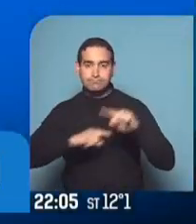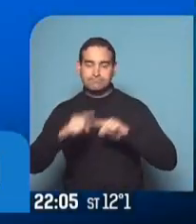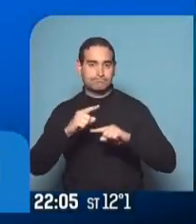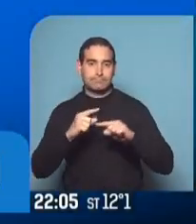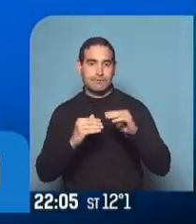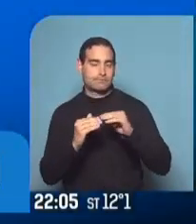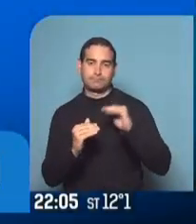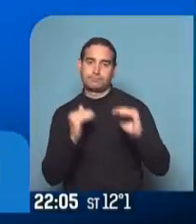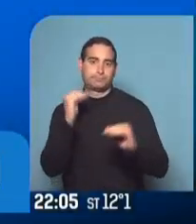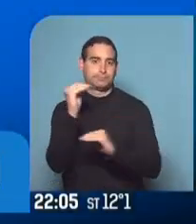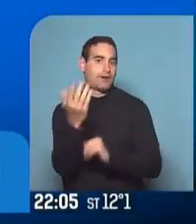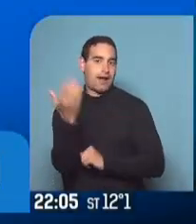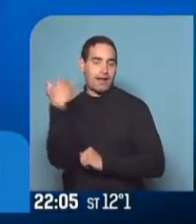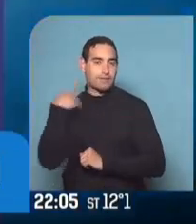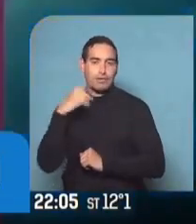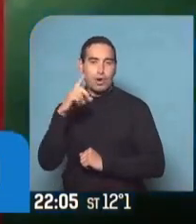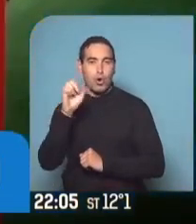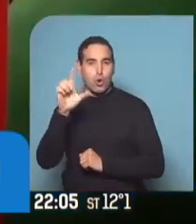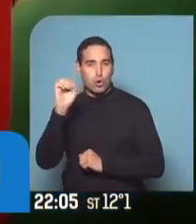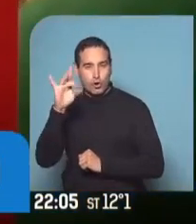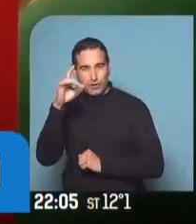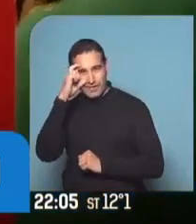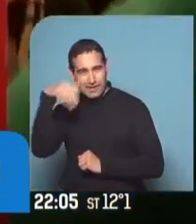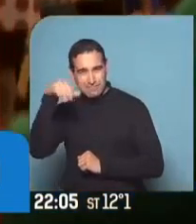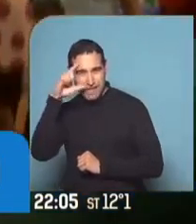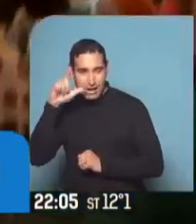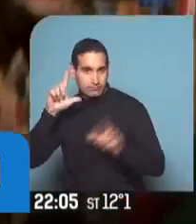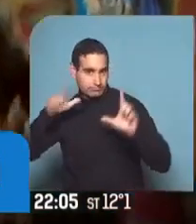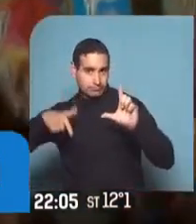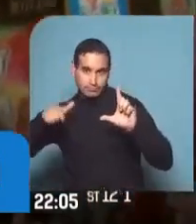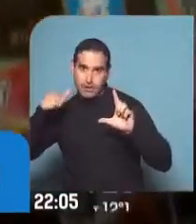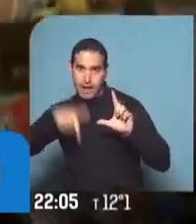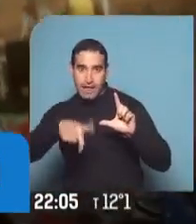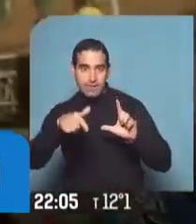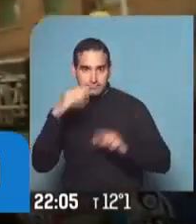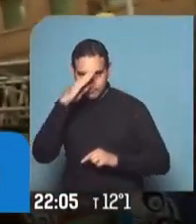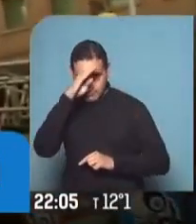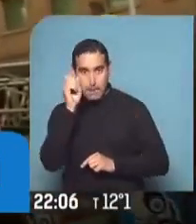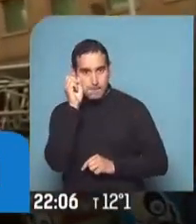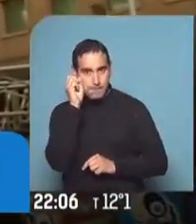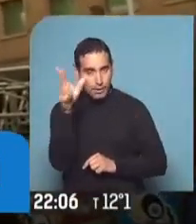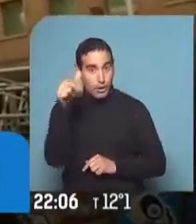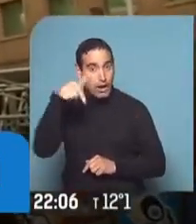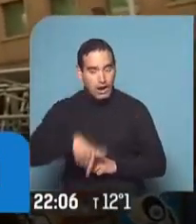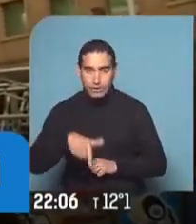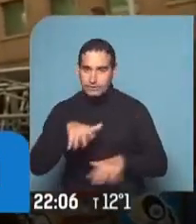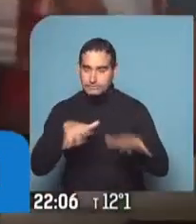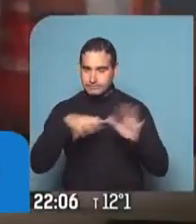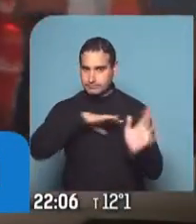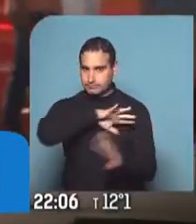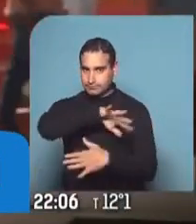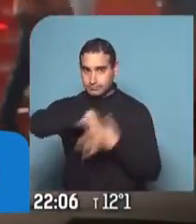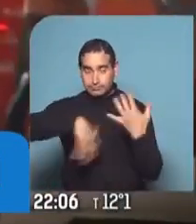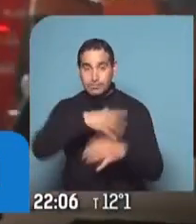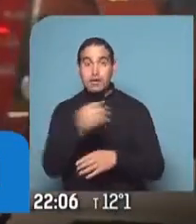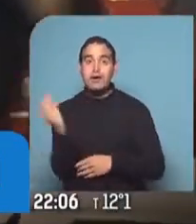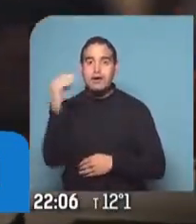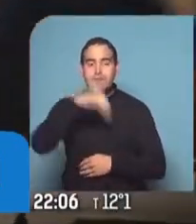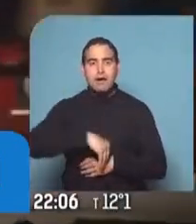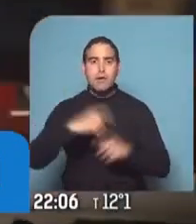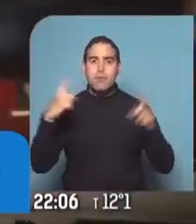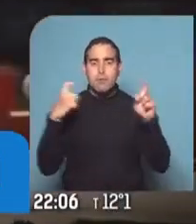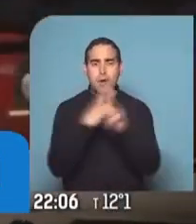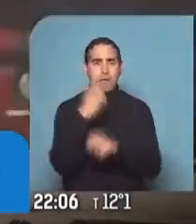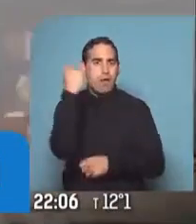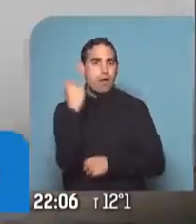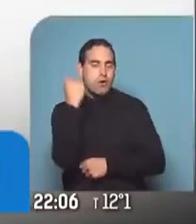a Fernando Collor de Mello. Jair Bolsonaro atraviesa tiempos turbulentos. A esto se suman la crisis